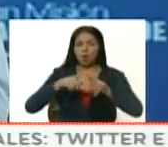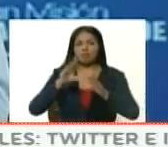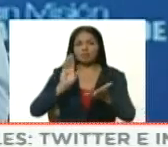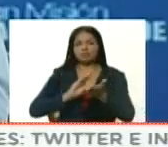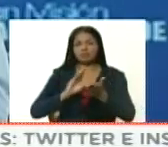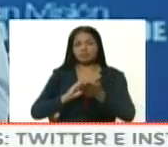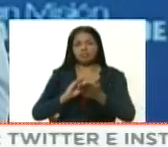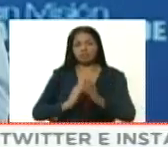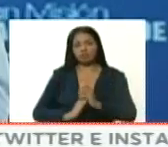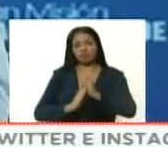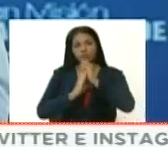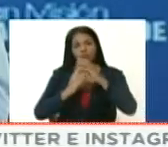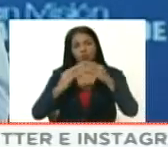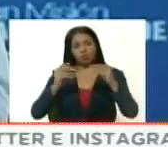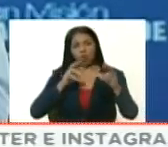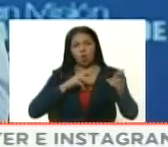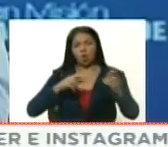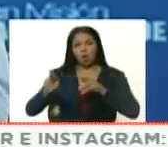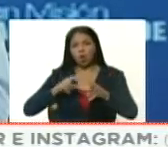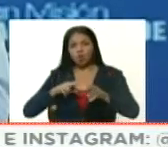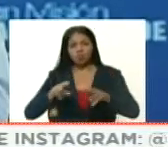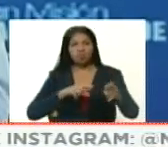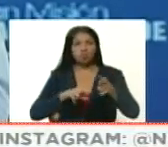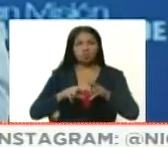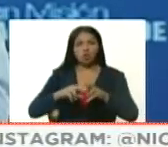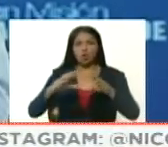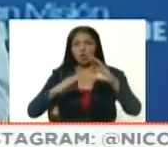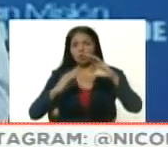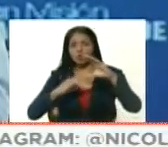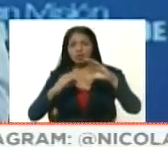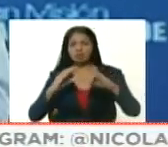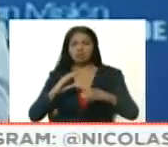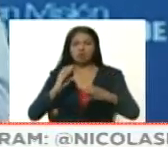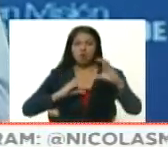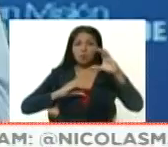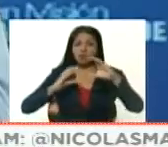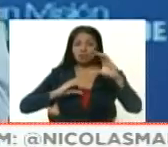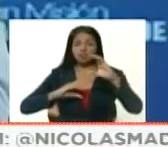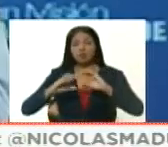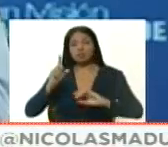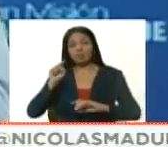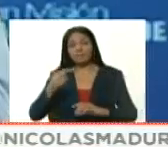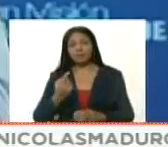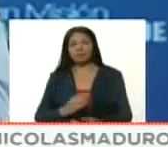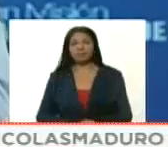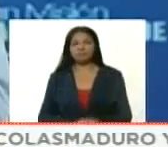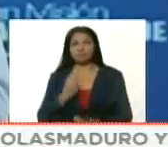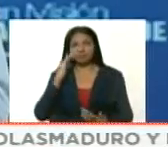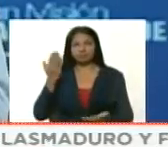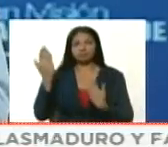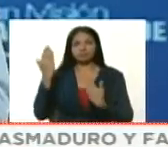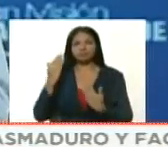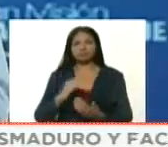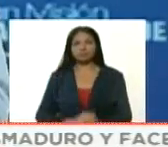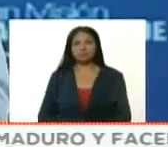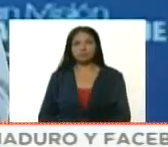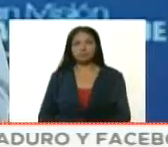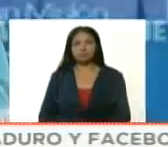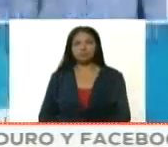de Comando, Control y Telecomunicaciones de BEN 911. Adelante, compañero